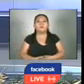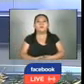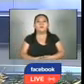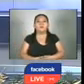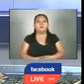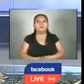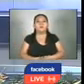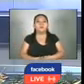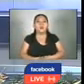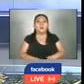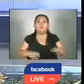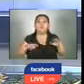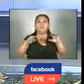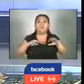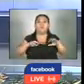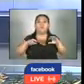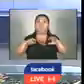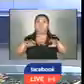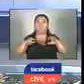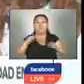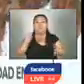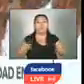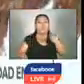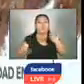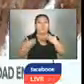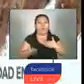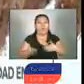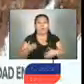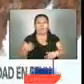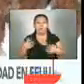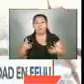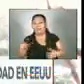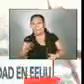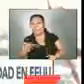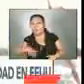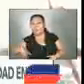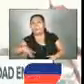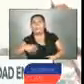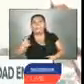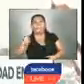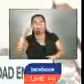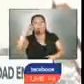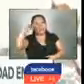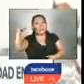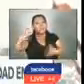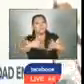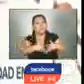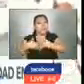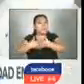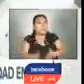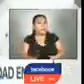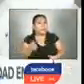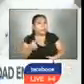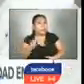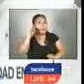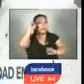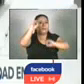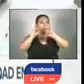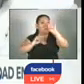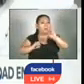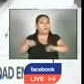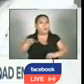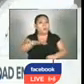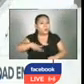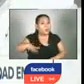Una tormenta invernal extrema amenaza a millones de residentes y turistas en Estados Unidos en vísperas de la Navidad. Algunas regiones